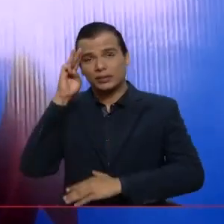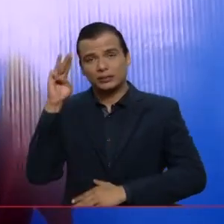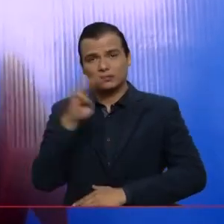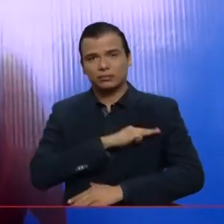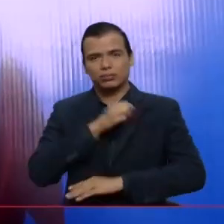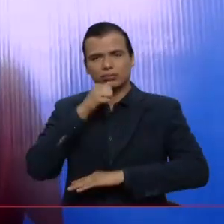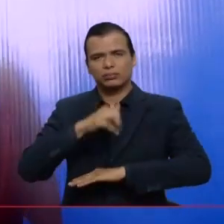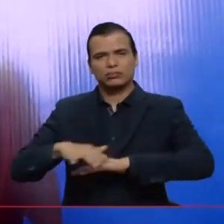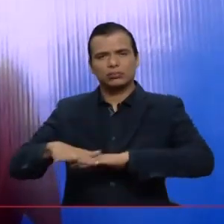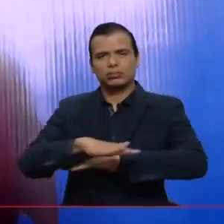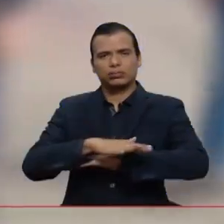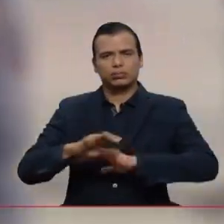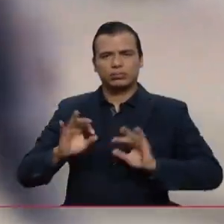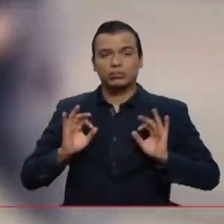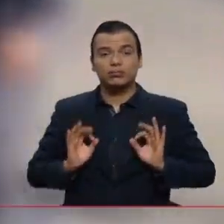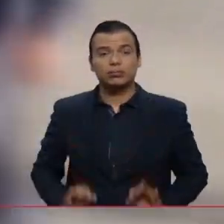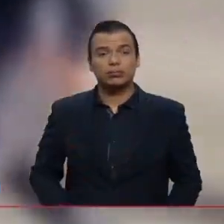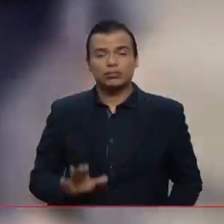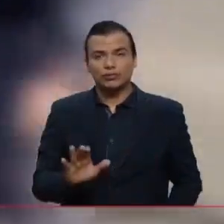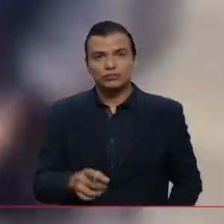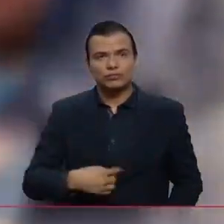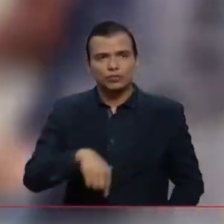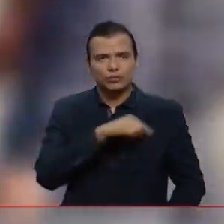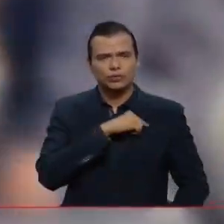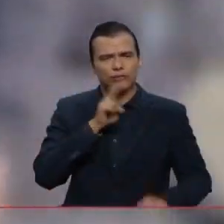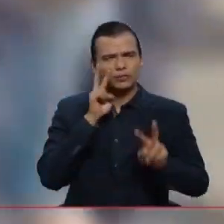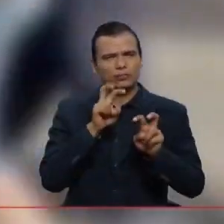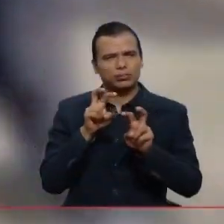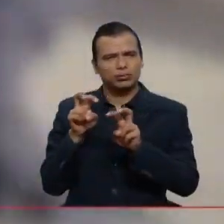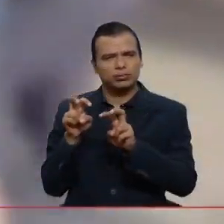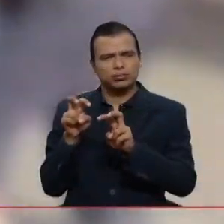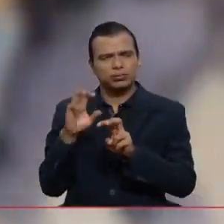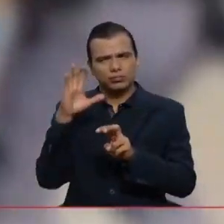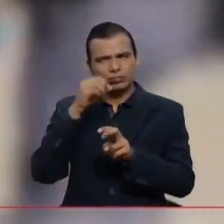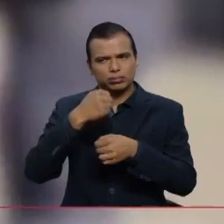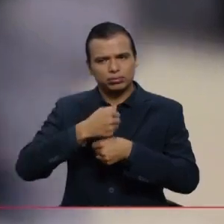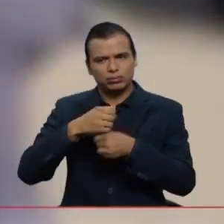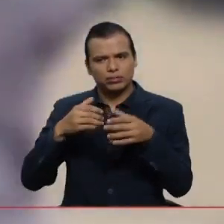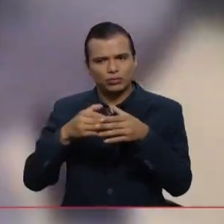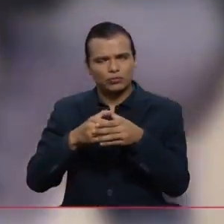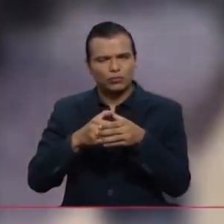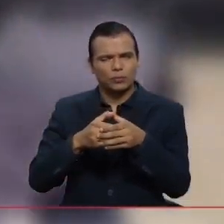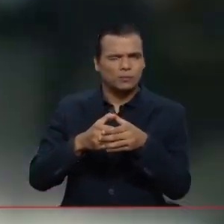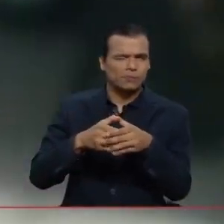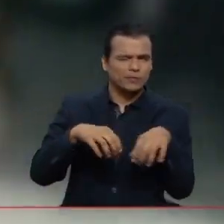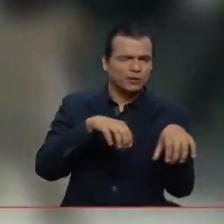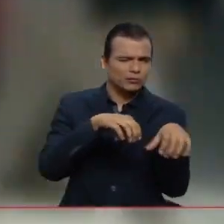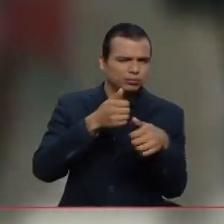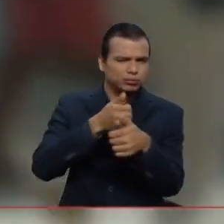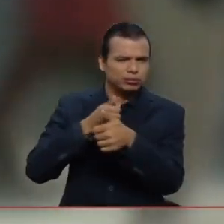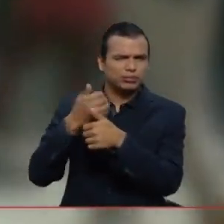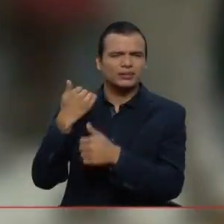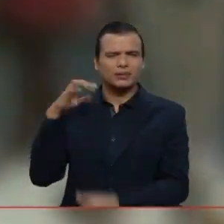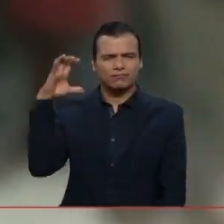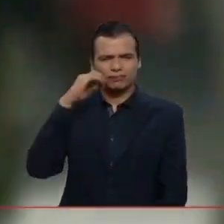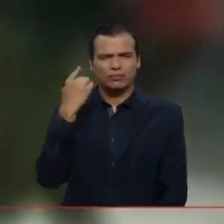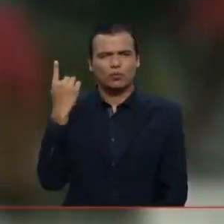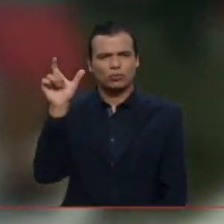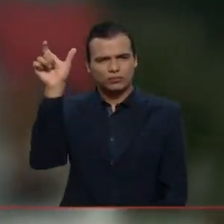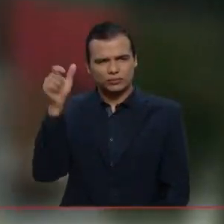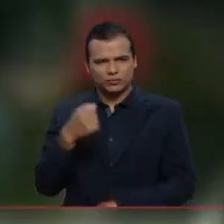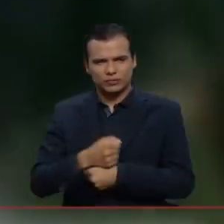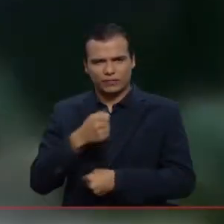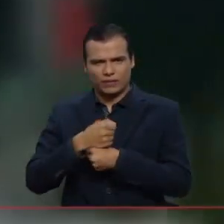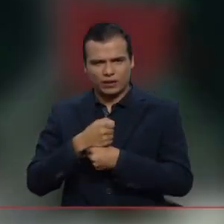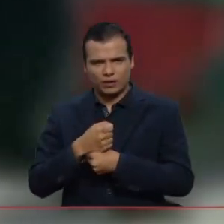detectar comportamientos irregulares de nuestros tripulantes y que hoy nos ha permitido detectar que un oficial y 4